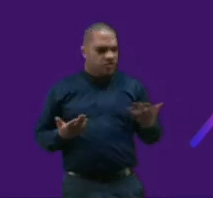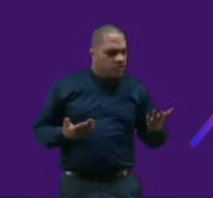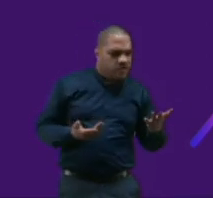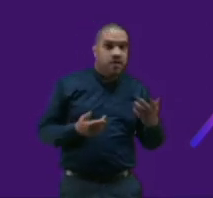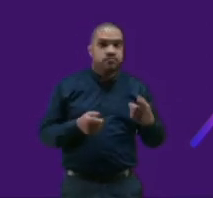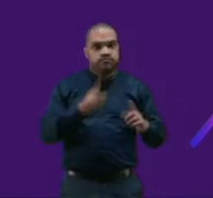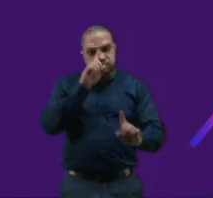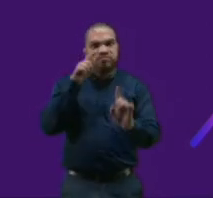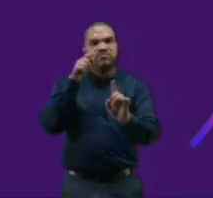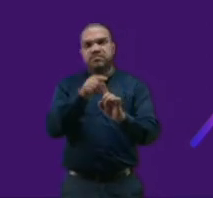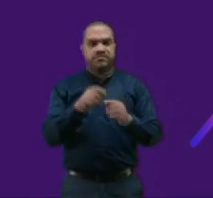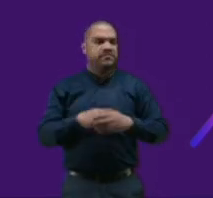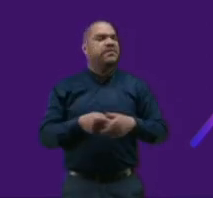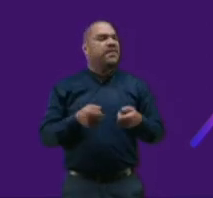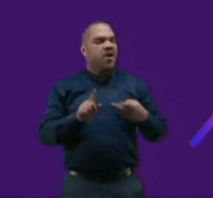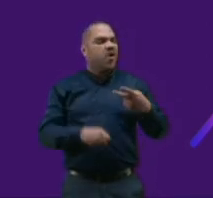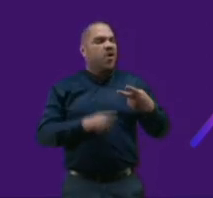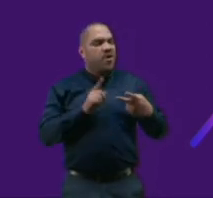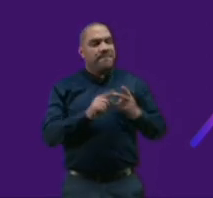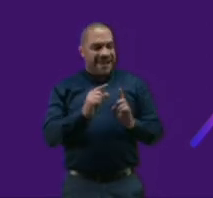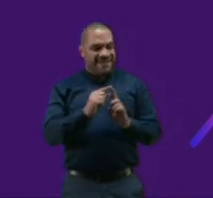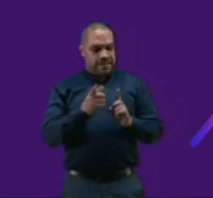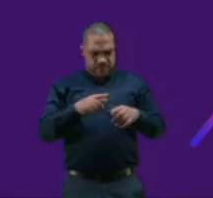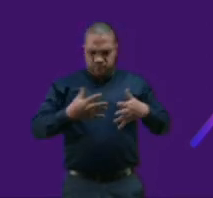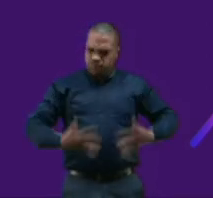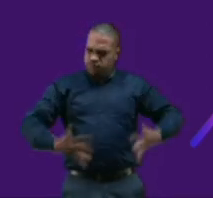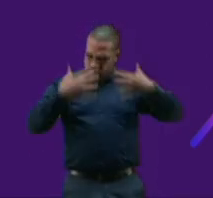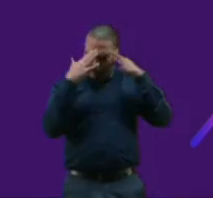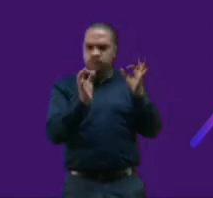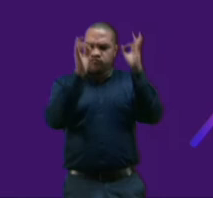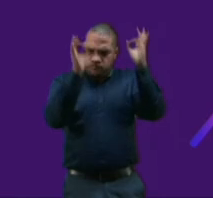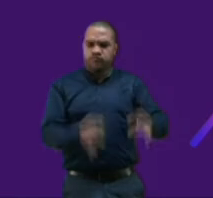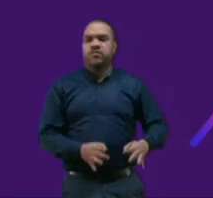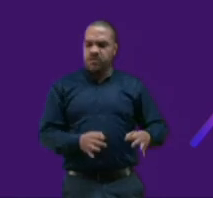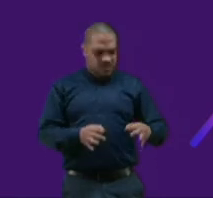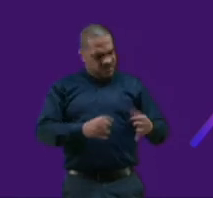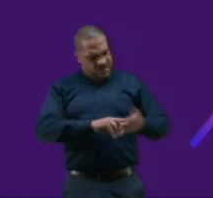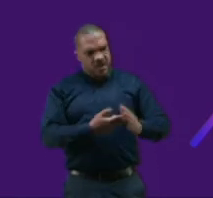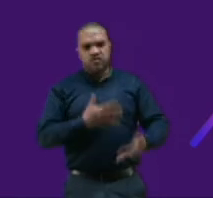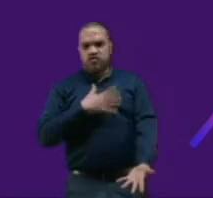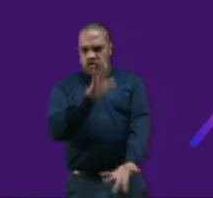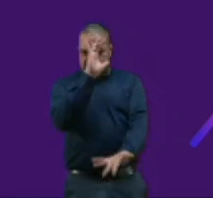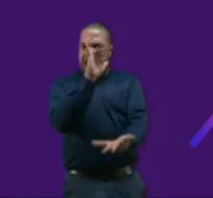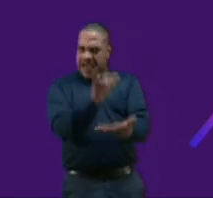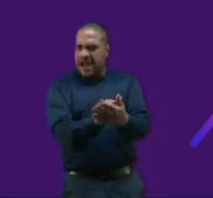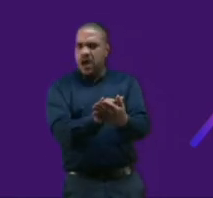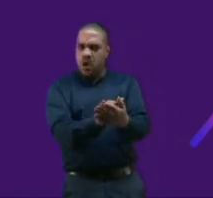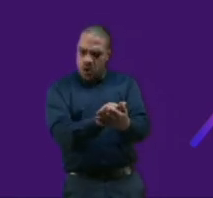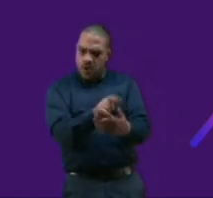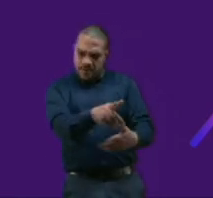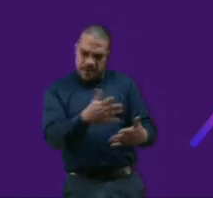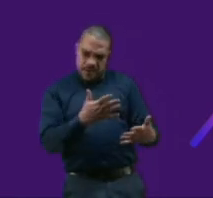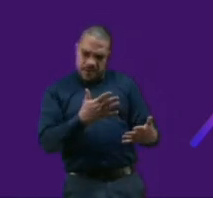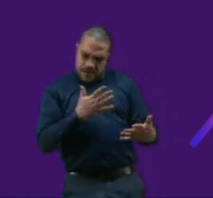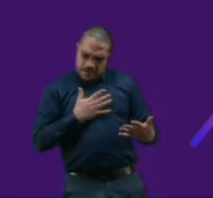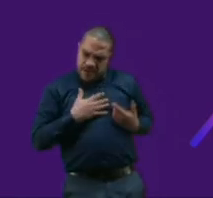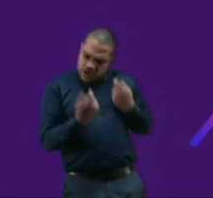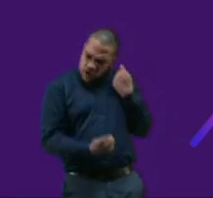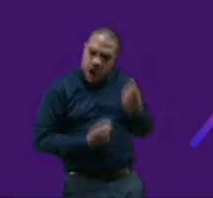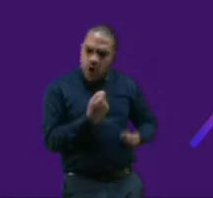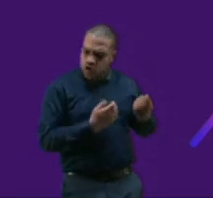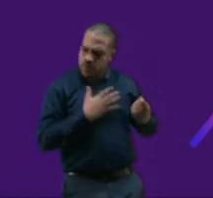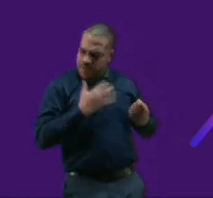convicción que están muy relacionados y es creerse una su historia creerse una su negocio y como tú decías